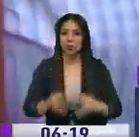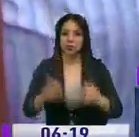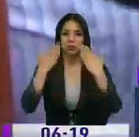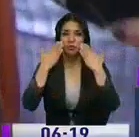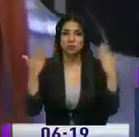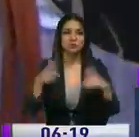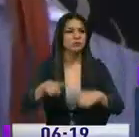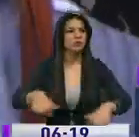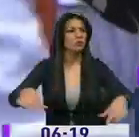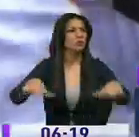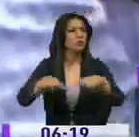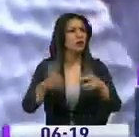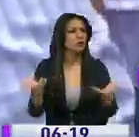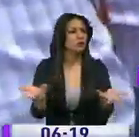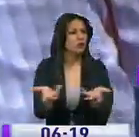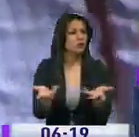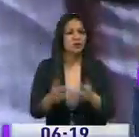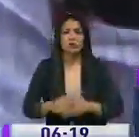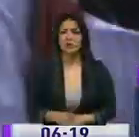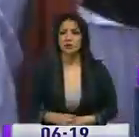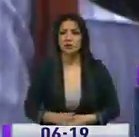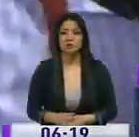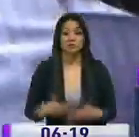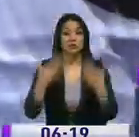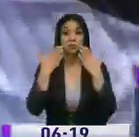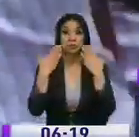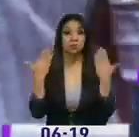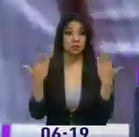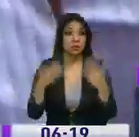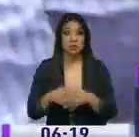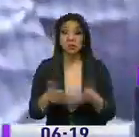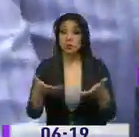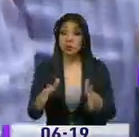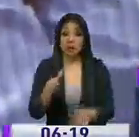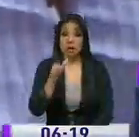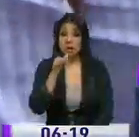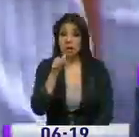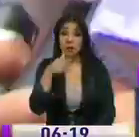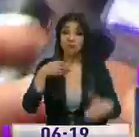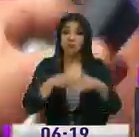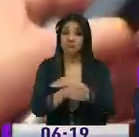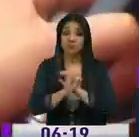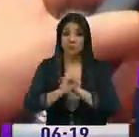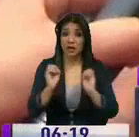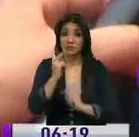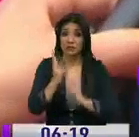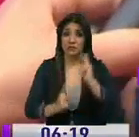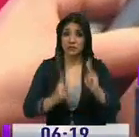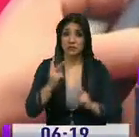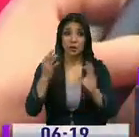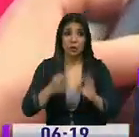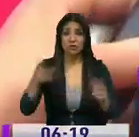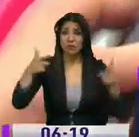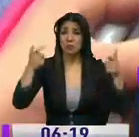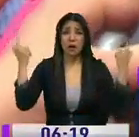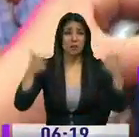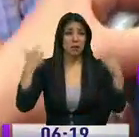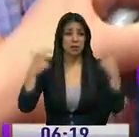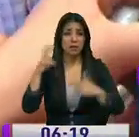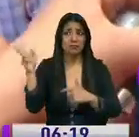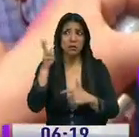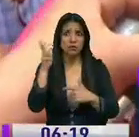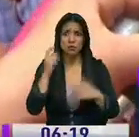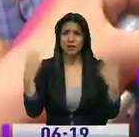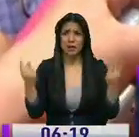pabellón? Mediana. No hay economato, no hay agua, no nos dejan pasar nada. Salimos corriendo porque nos asustamos y después